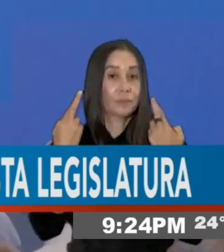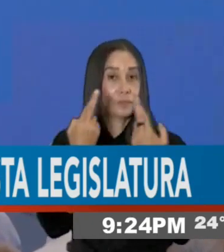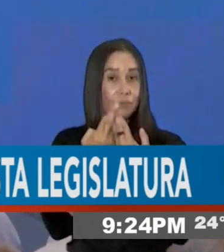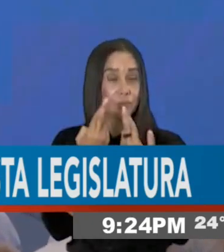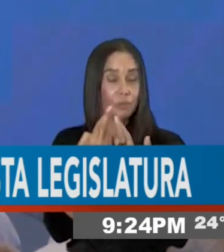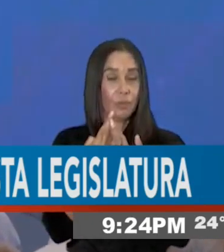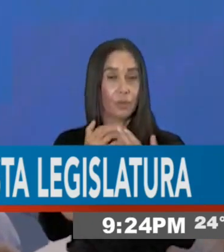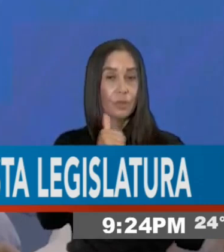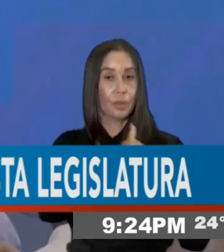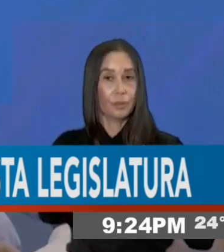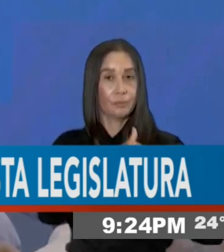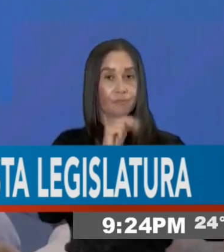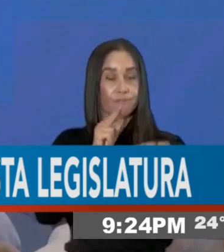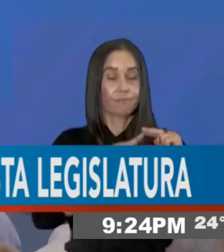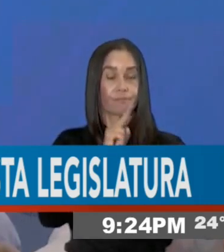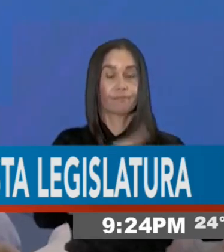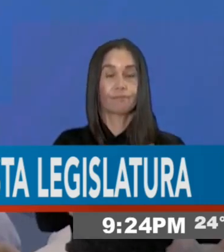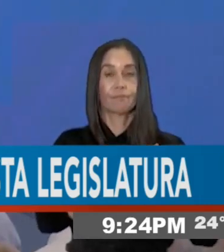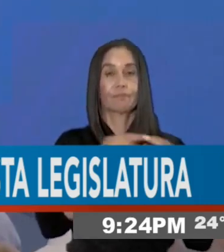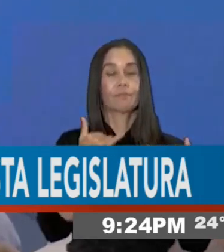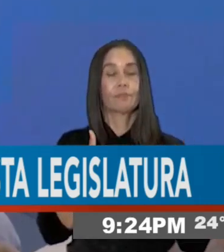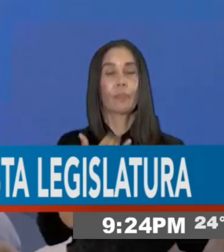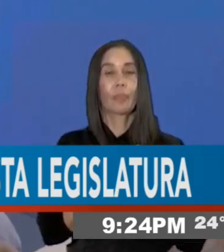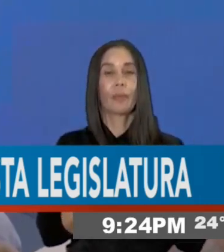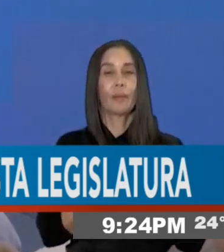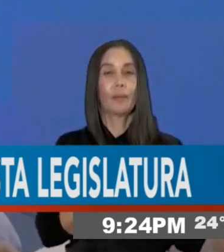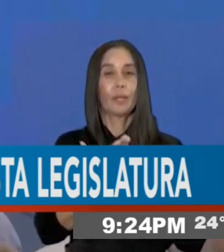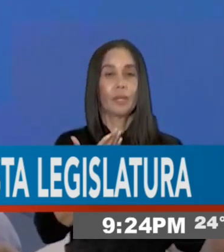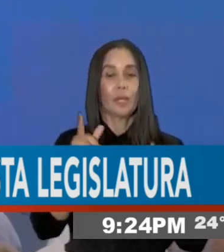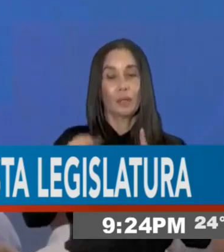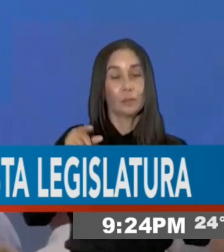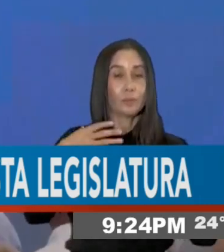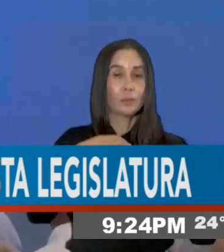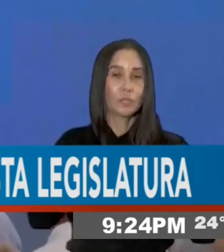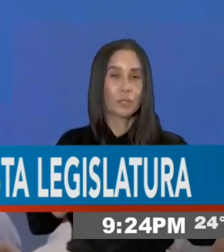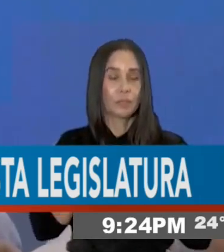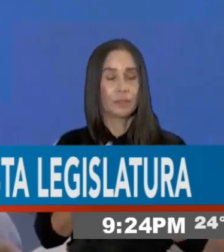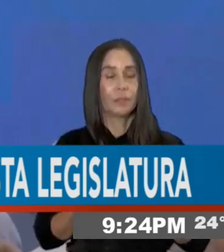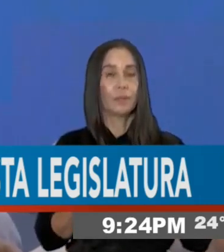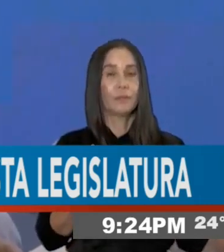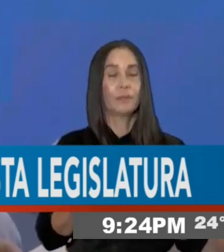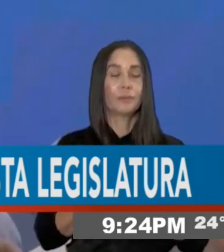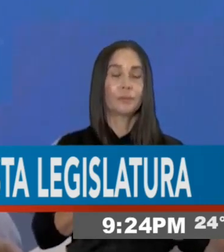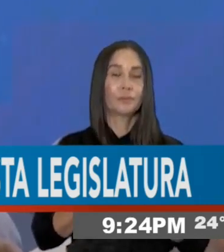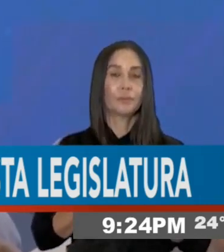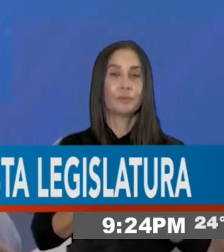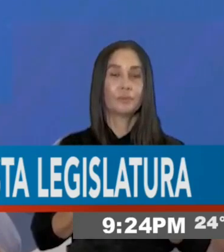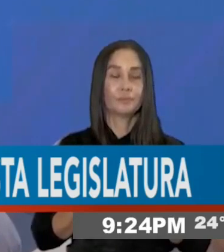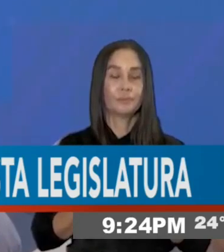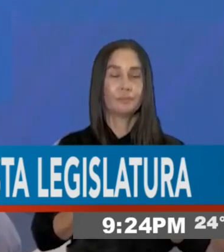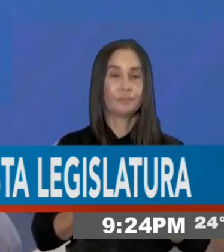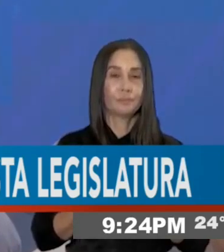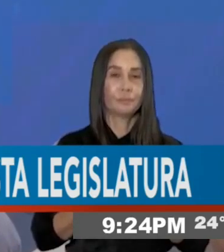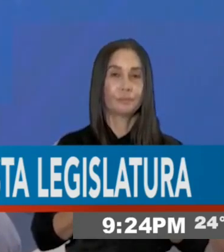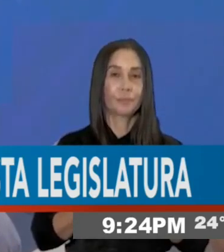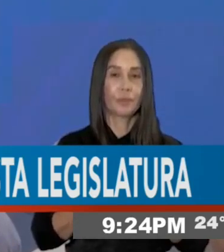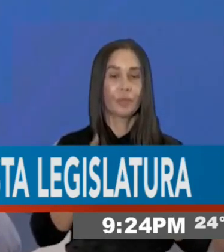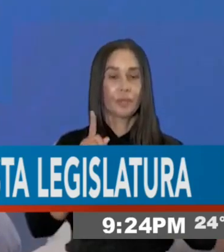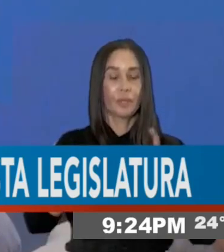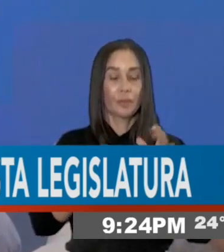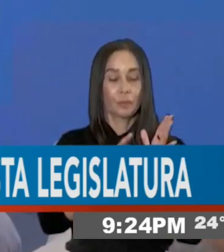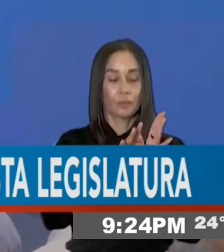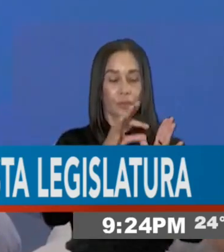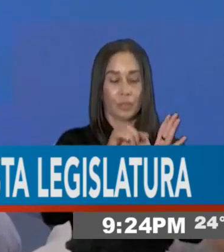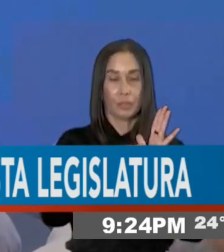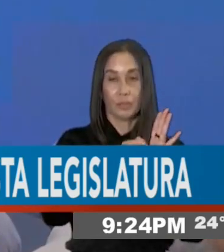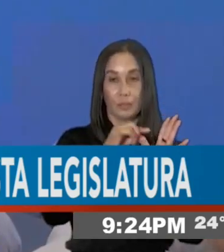días en la Policía Nacional y se quejaban de algunas artículos